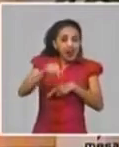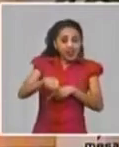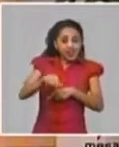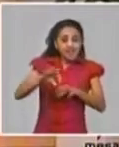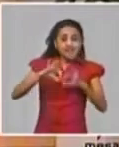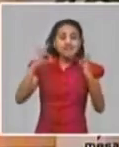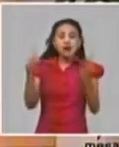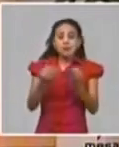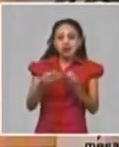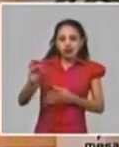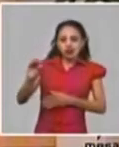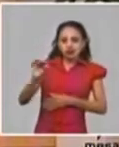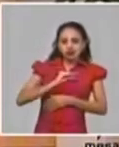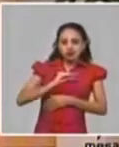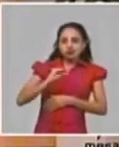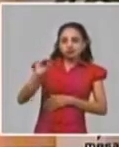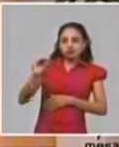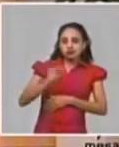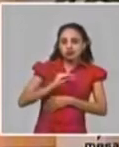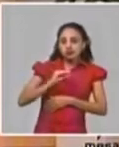familiar designada recibe